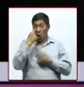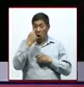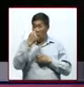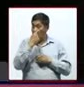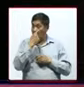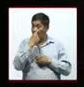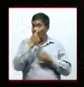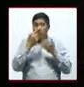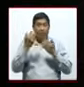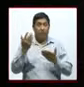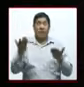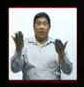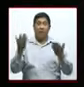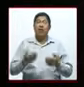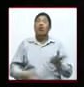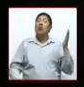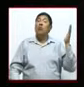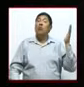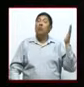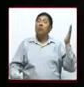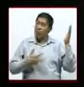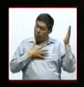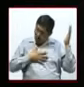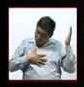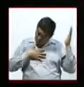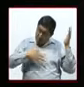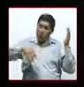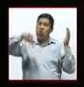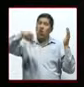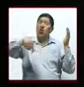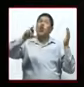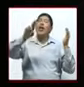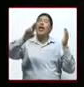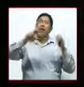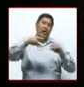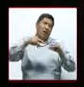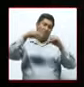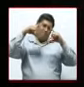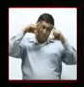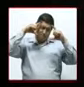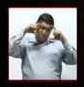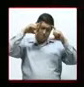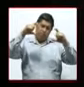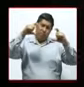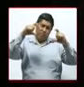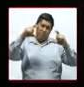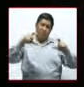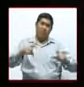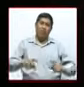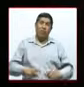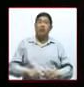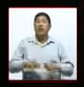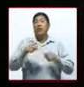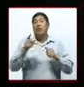que en este momento le está afectando. Ahí está el QR, por favor, sáquele una fotito. Pero ¿sabe qué?